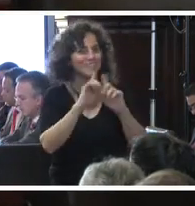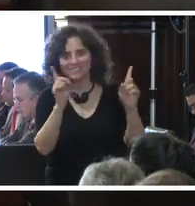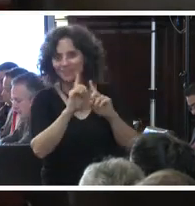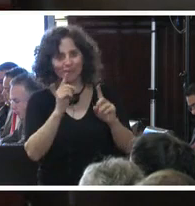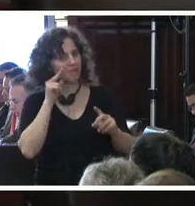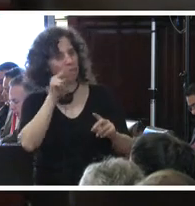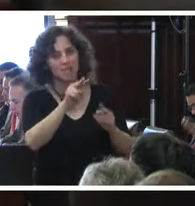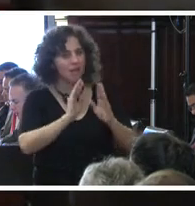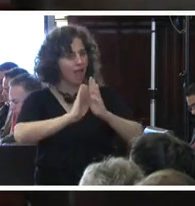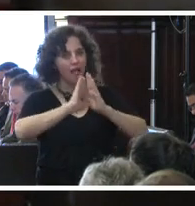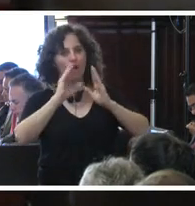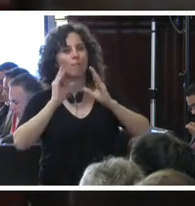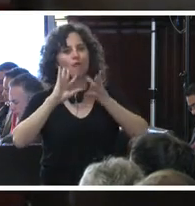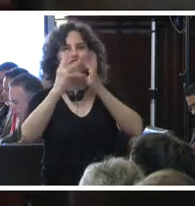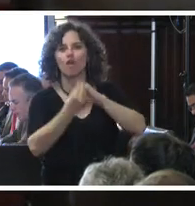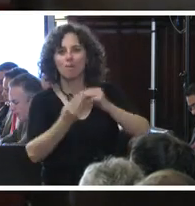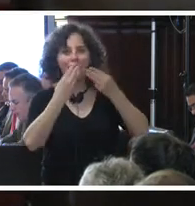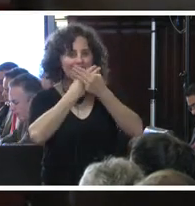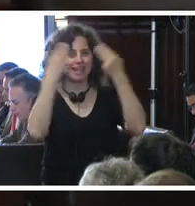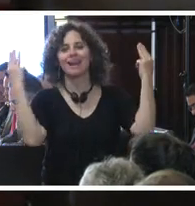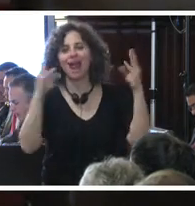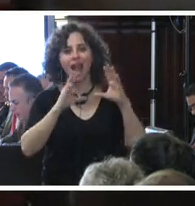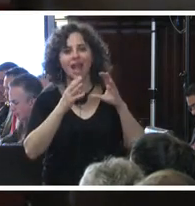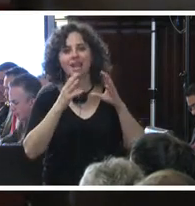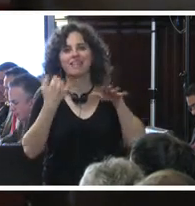Y no como parte de una criminalidad y de patrones.